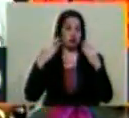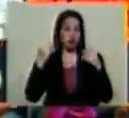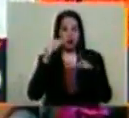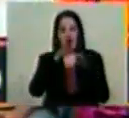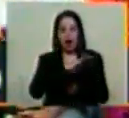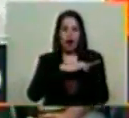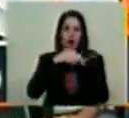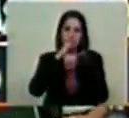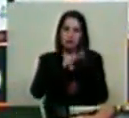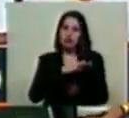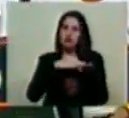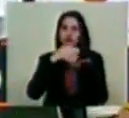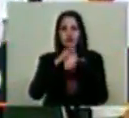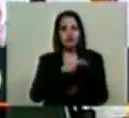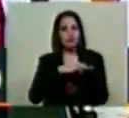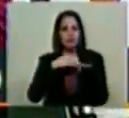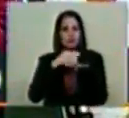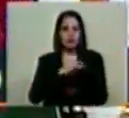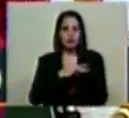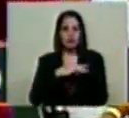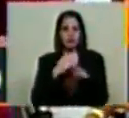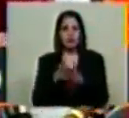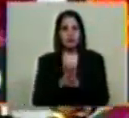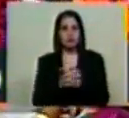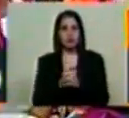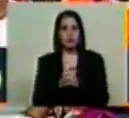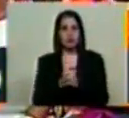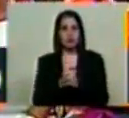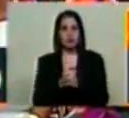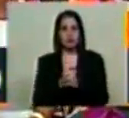permanente que ustedes